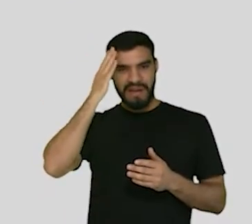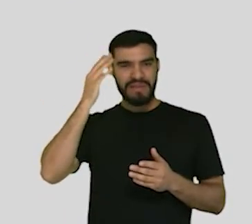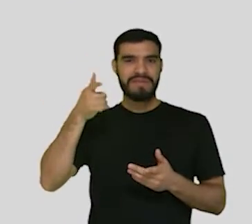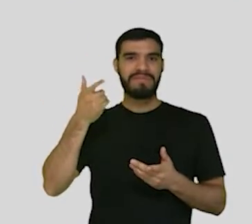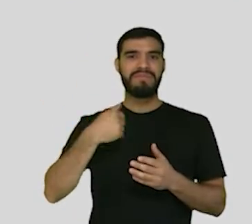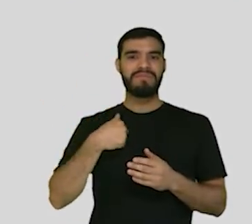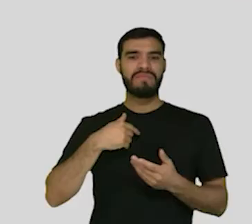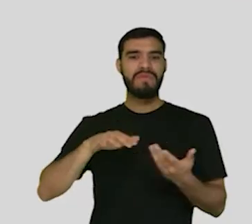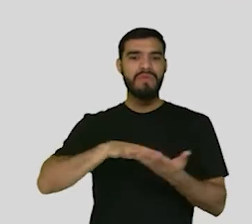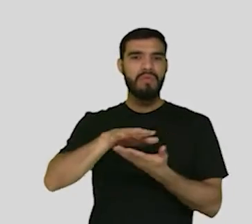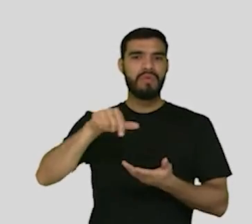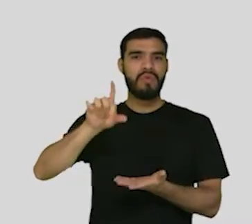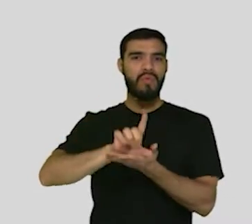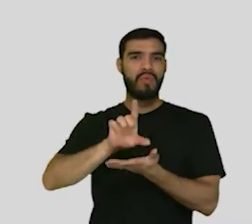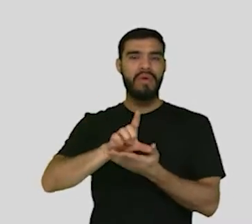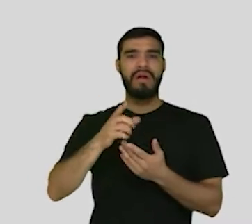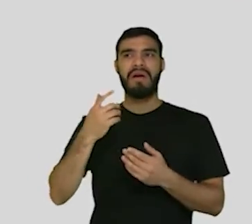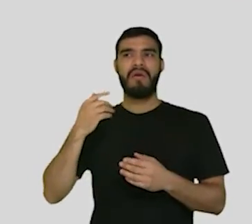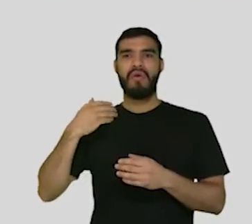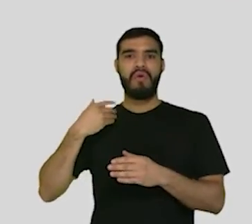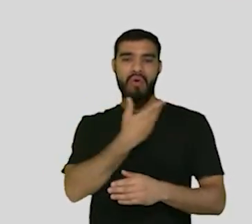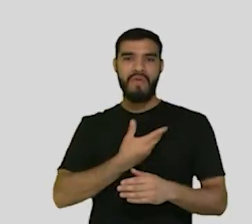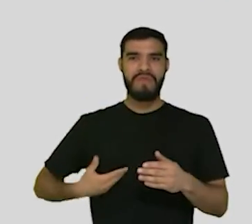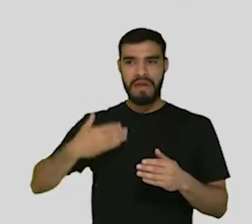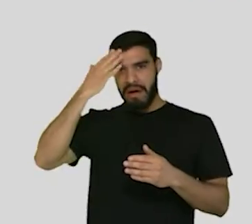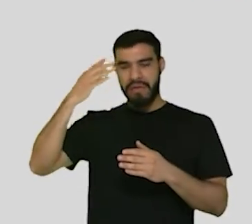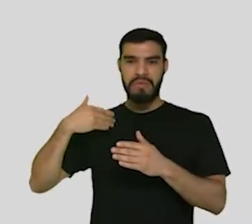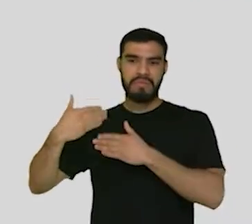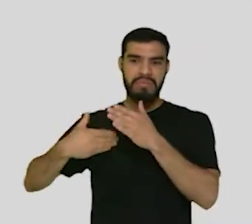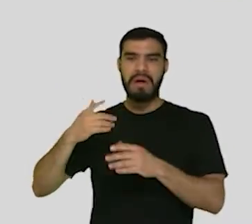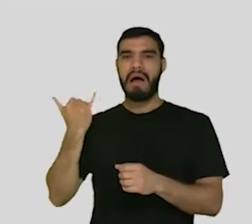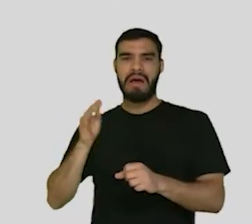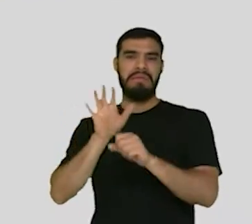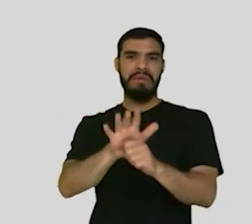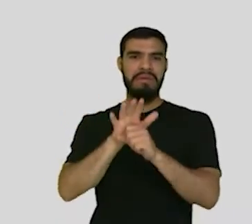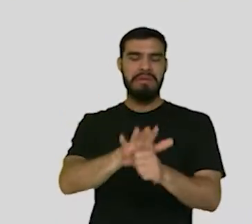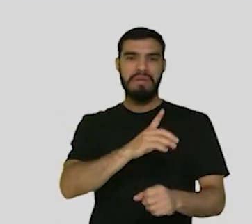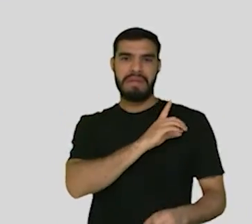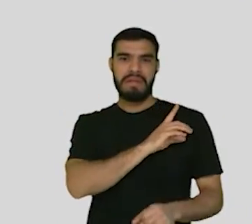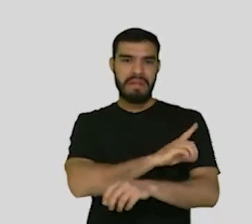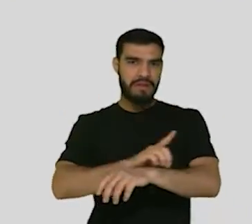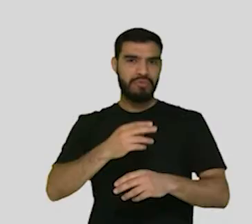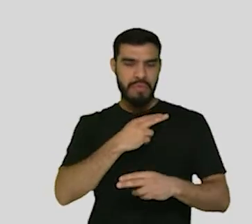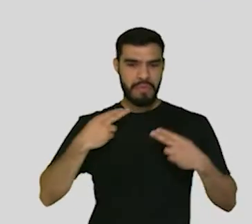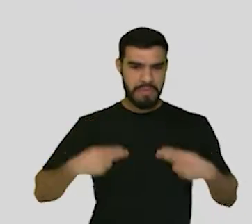Ayepara Pucuere, imagina Ayepa, Oye Rezacuabo, Derecho Yareco Baja, Atu,